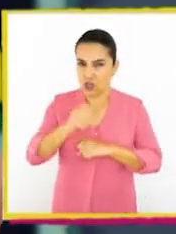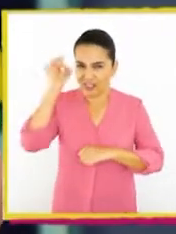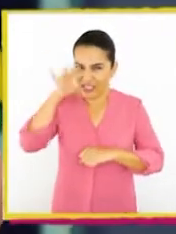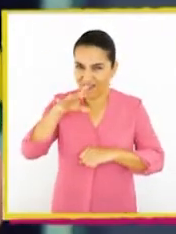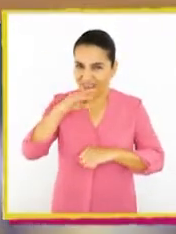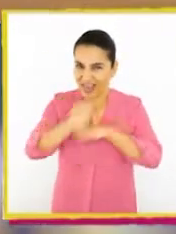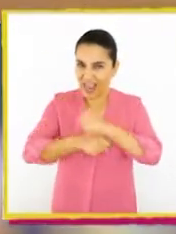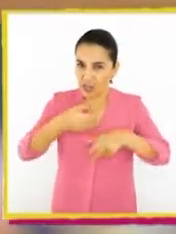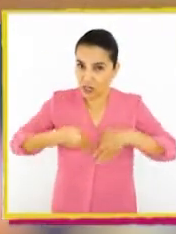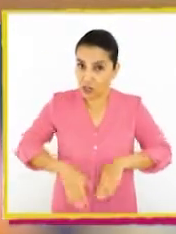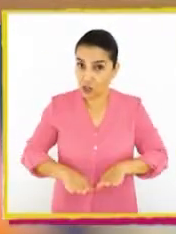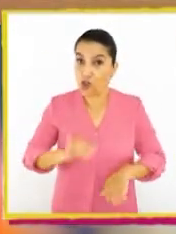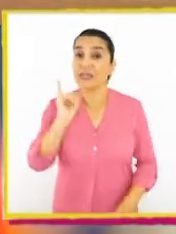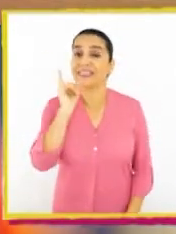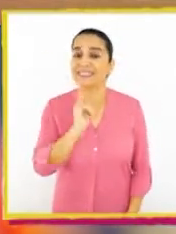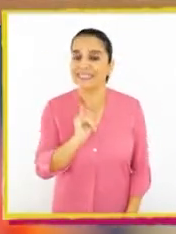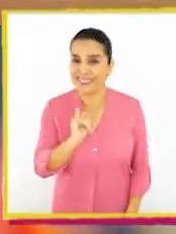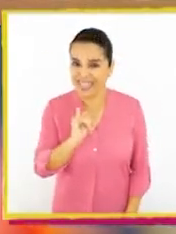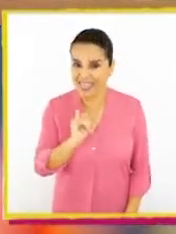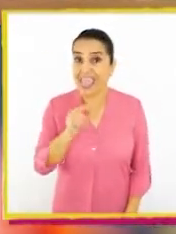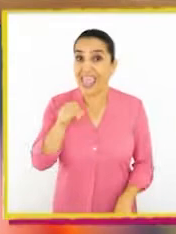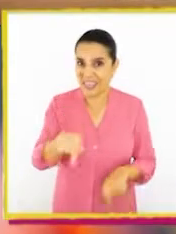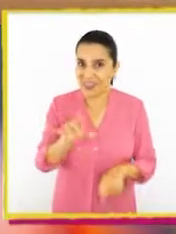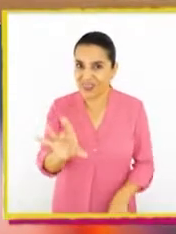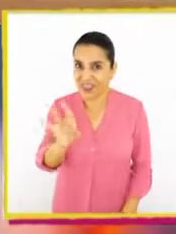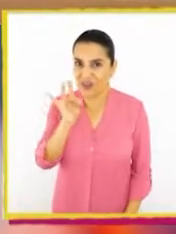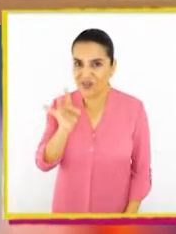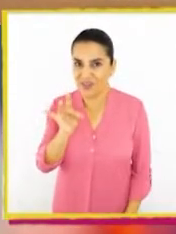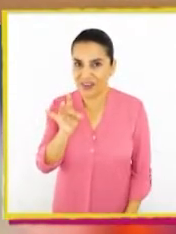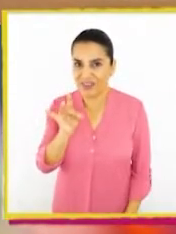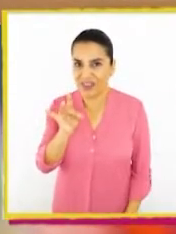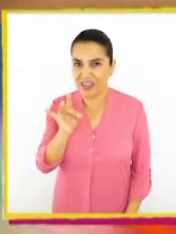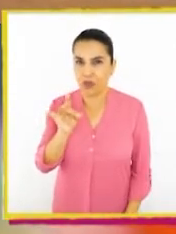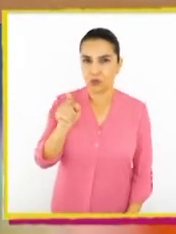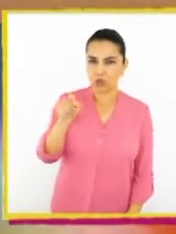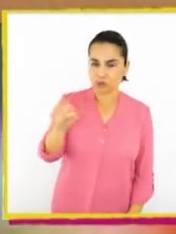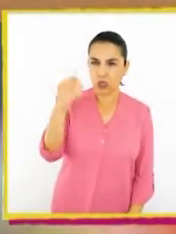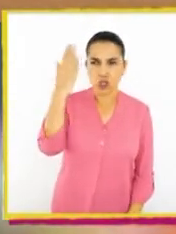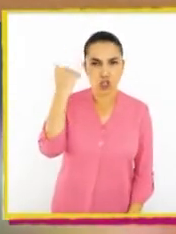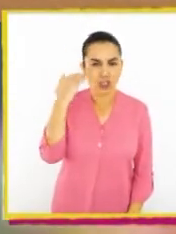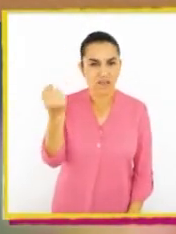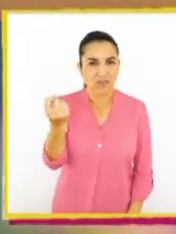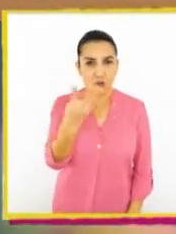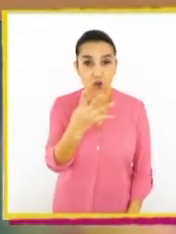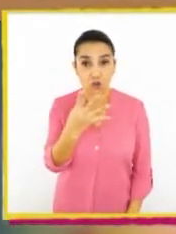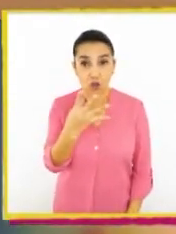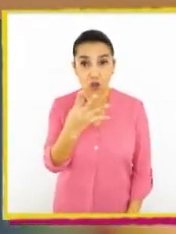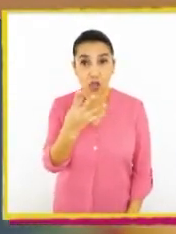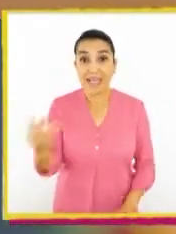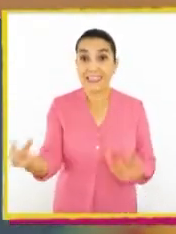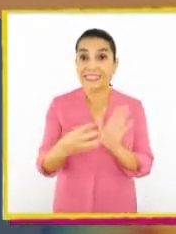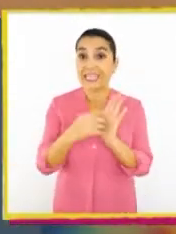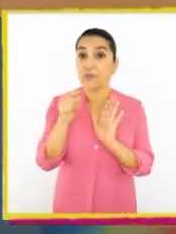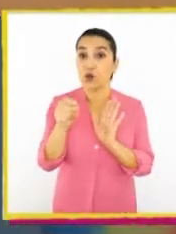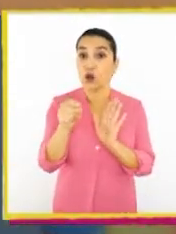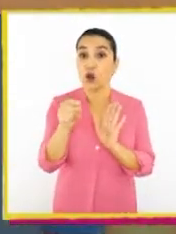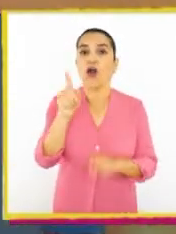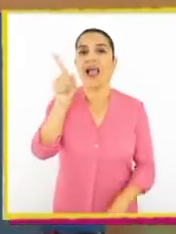nació? Exacto. Es lo que tenemos que descubrir. Y como nuestra incógnita, le vamos a poner el